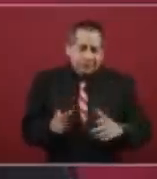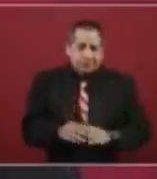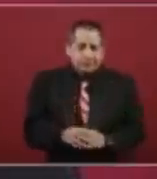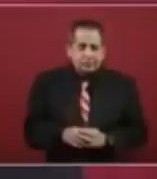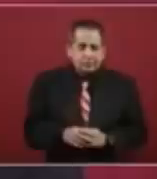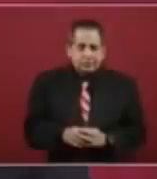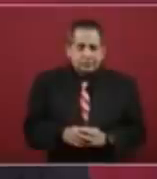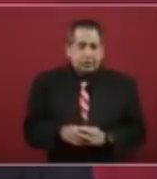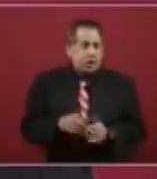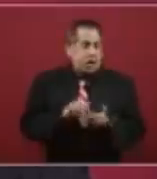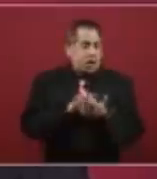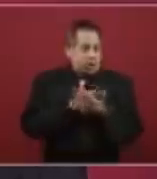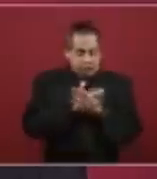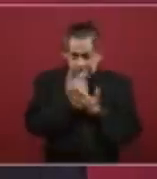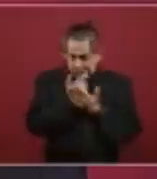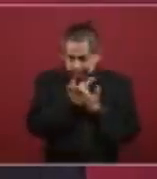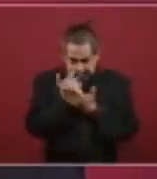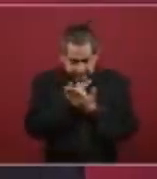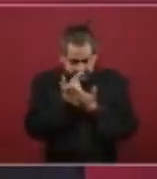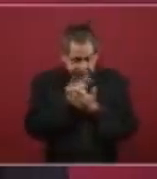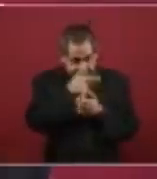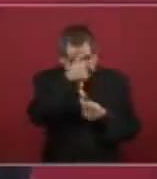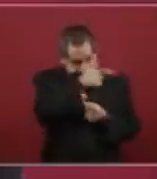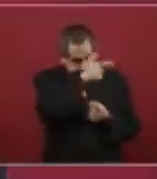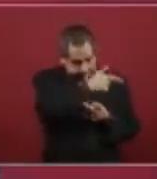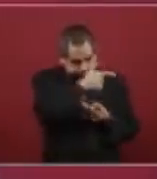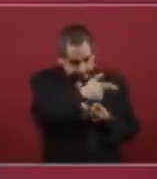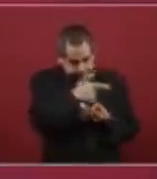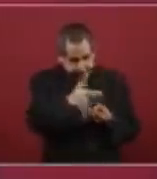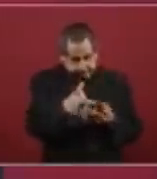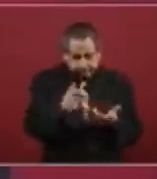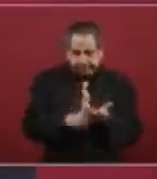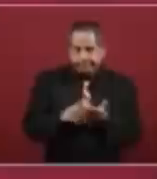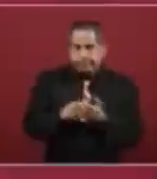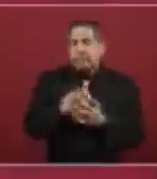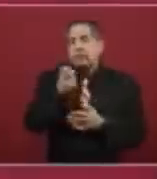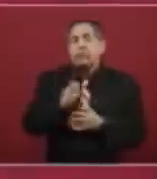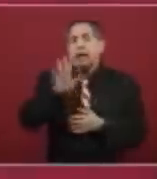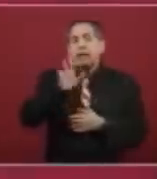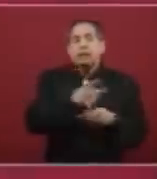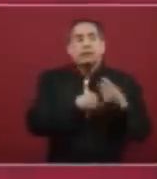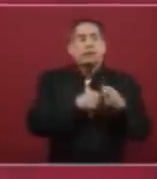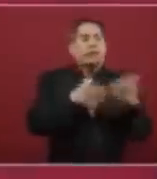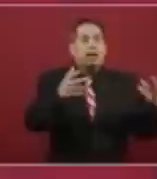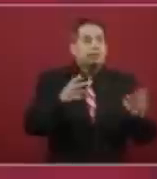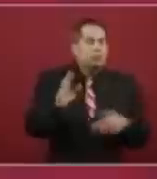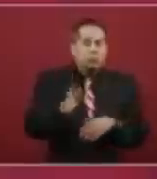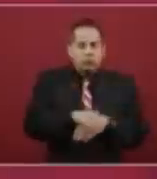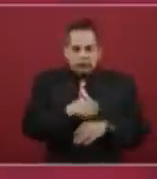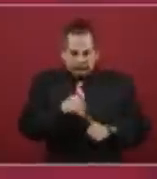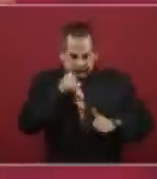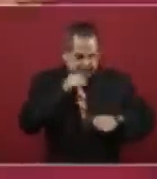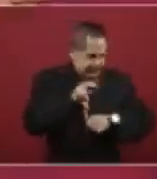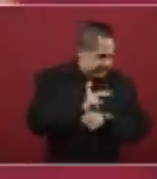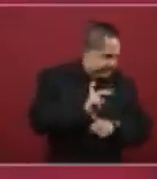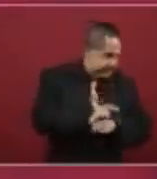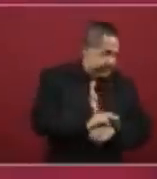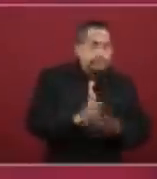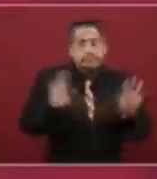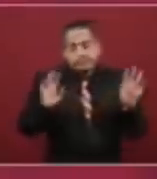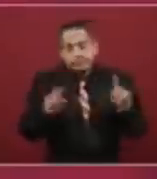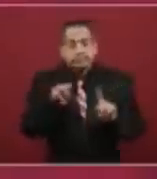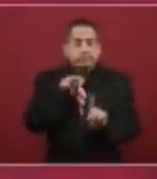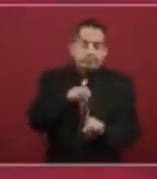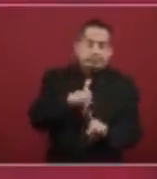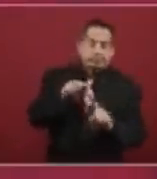se registran más porque se está sobre eso. Pero bueno, cada quien tiene su